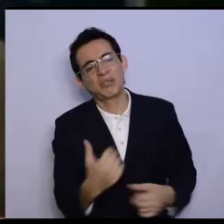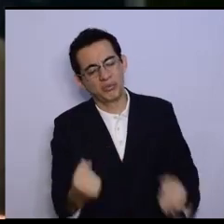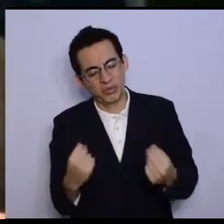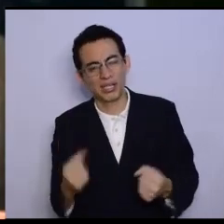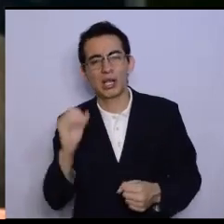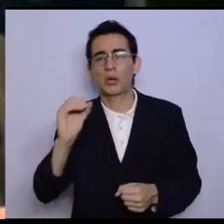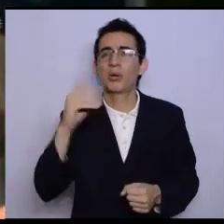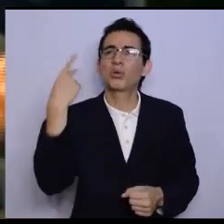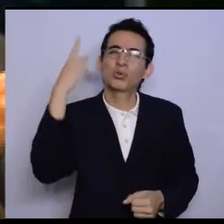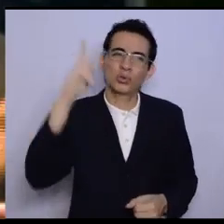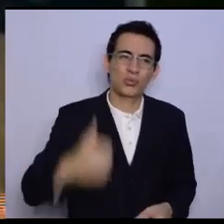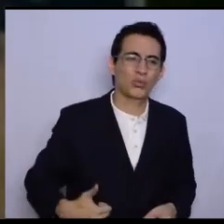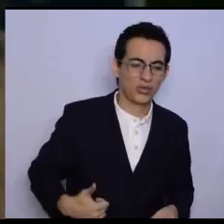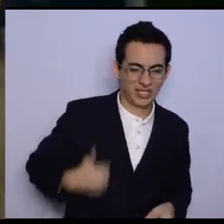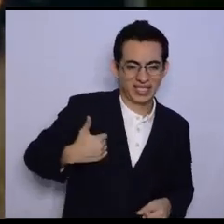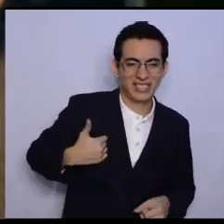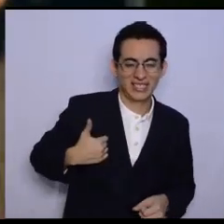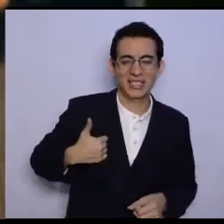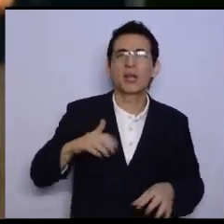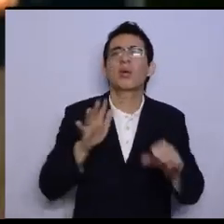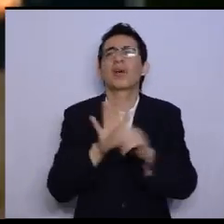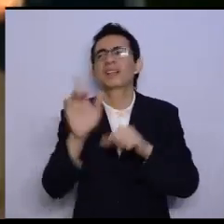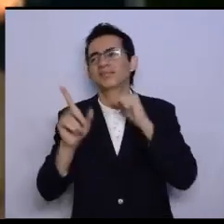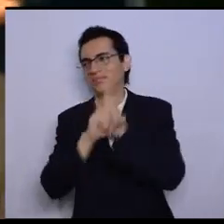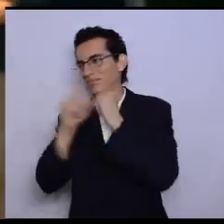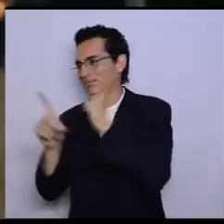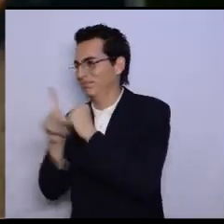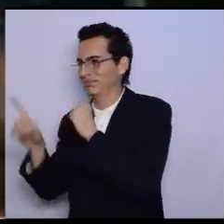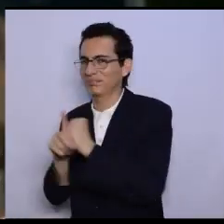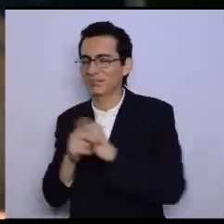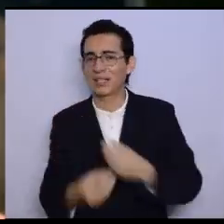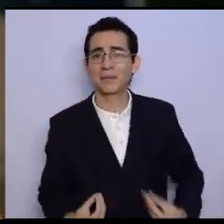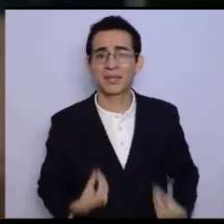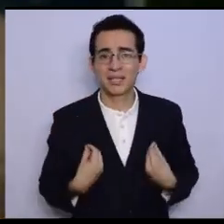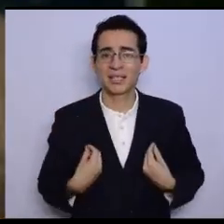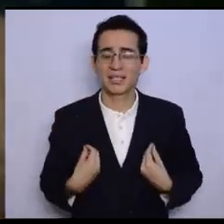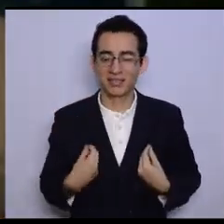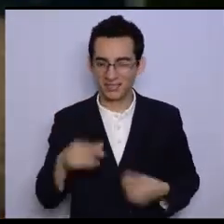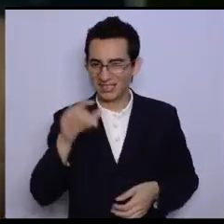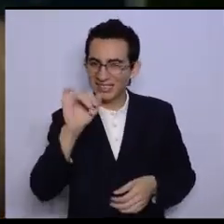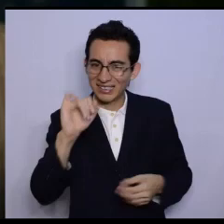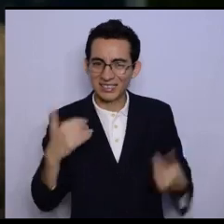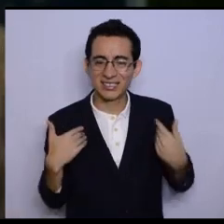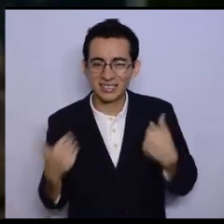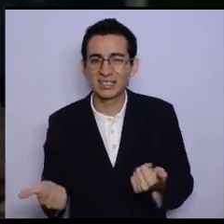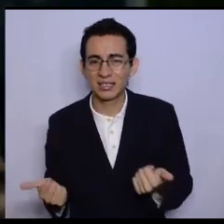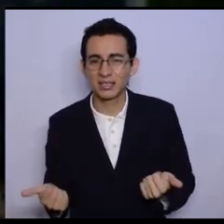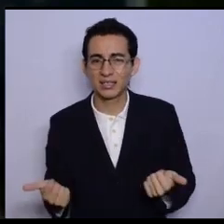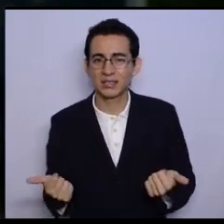poder, las aflicciones de la vida. ¿Están comprendiendo, hermanos?